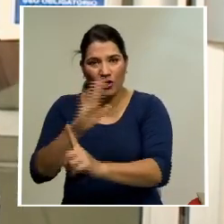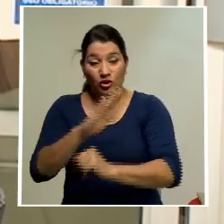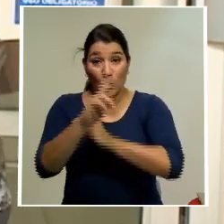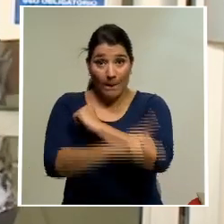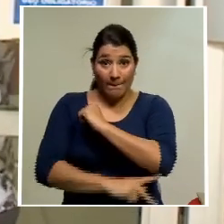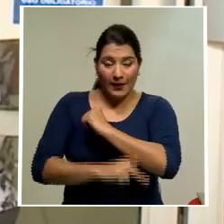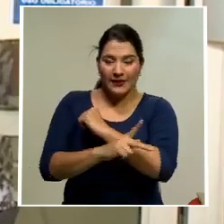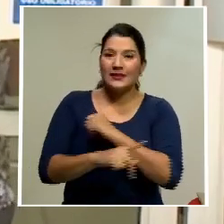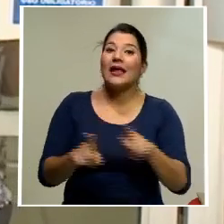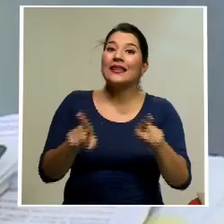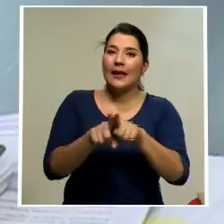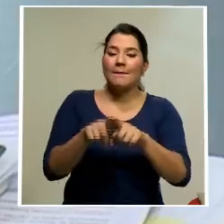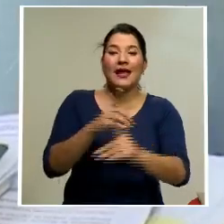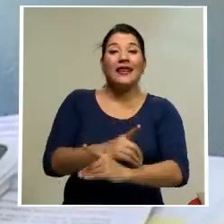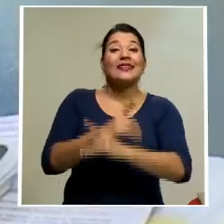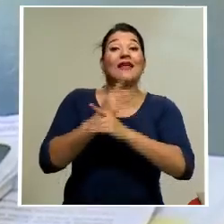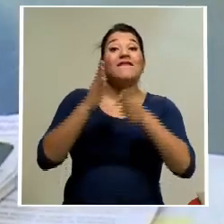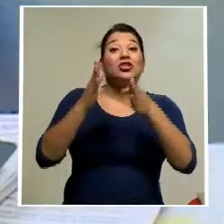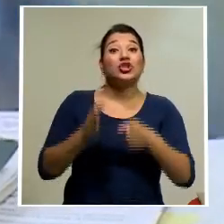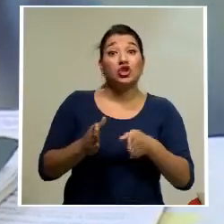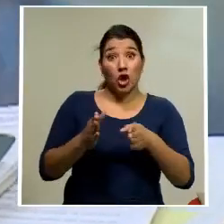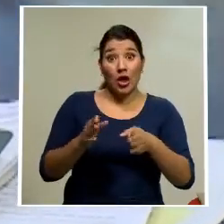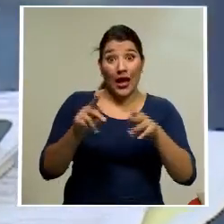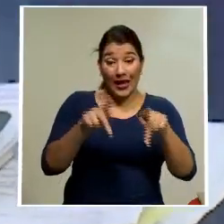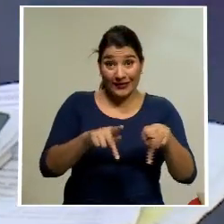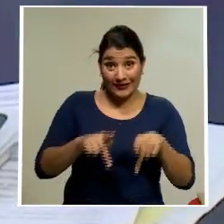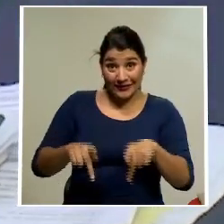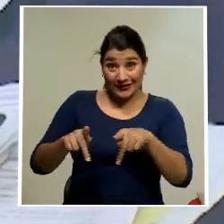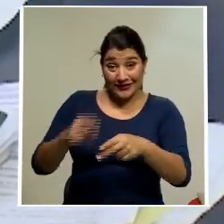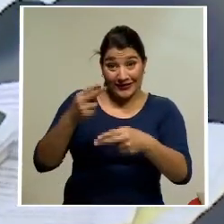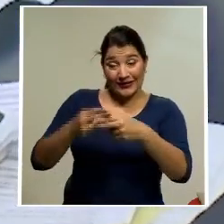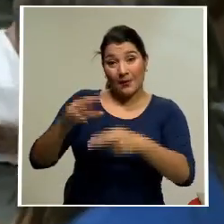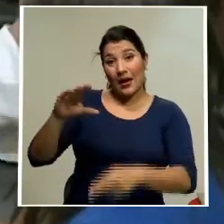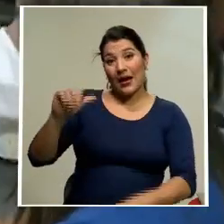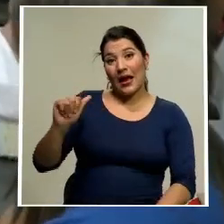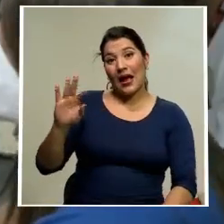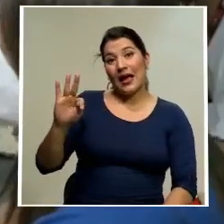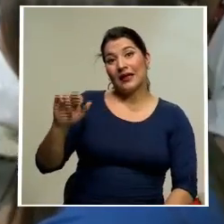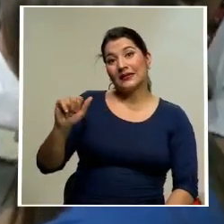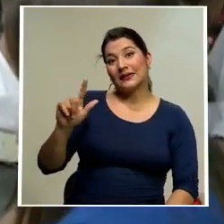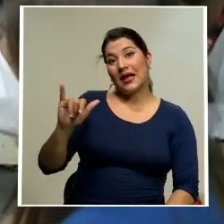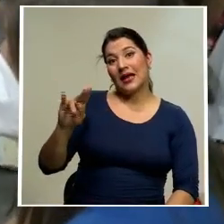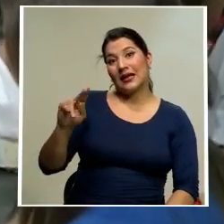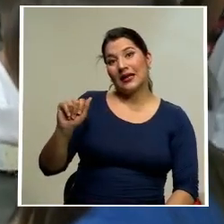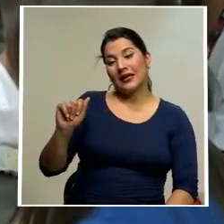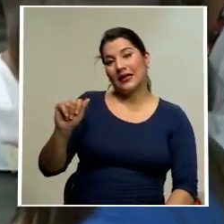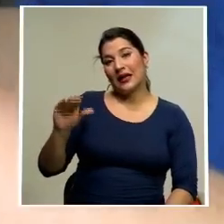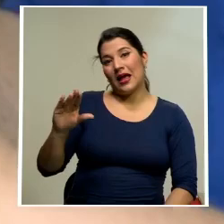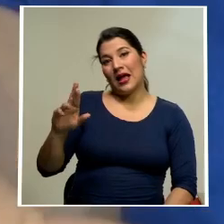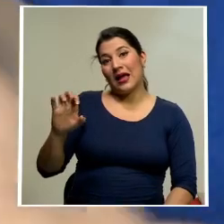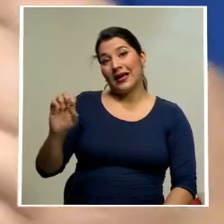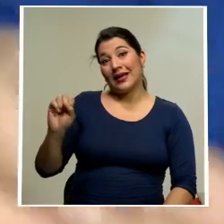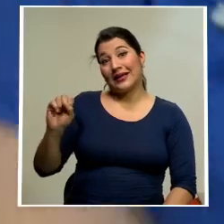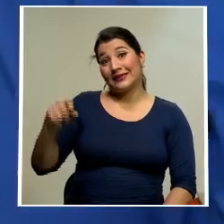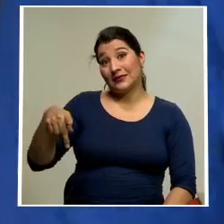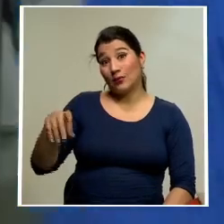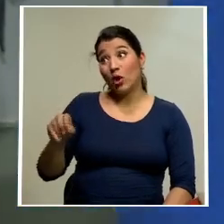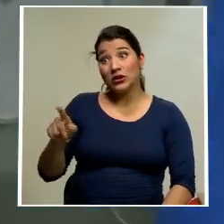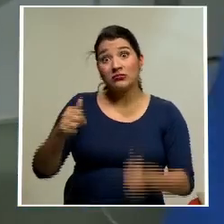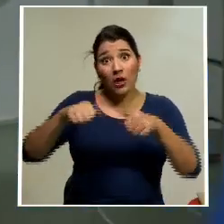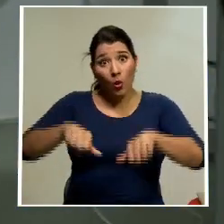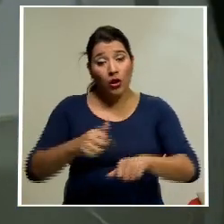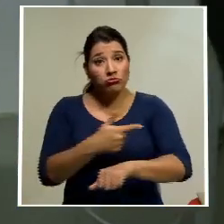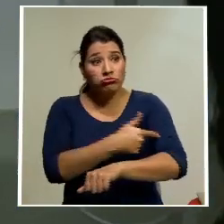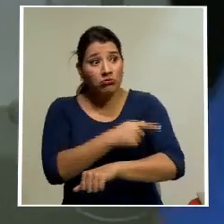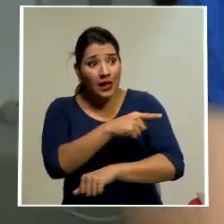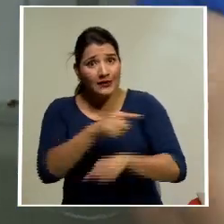los habitantes, Catalina Crespo, quien apoya la inmunización a estas personas e incluso en consonancia con este llamado, se encuentra en este momento